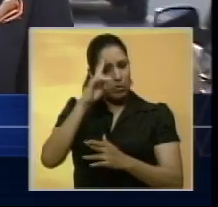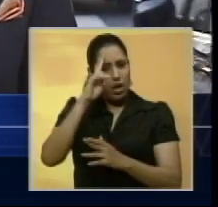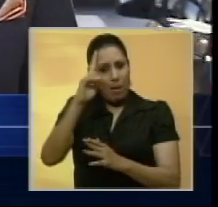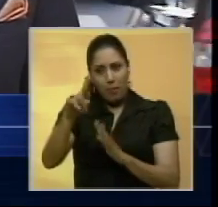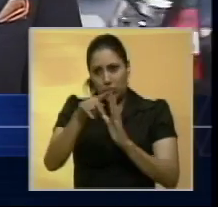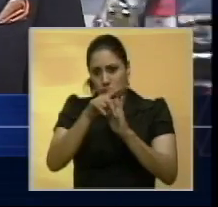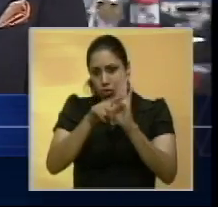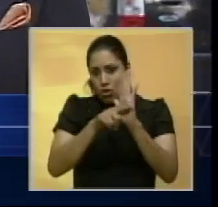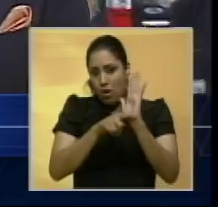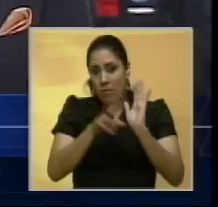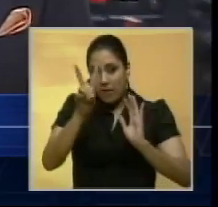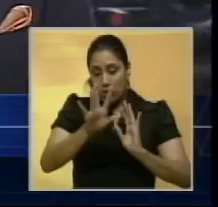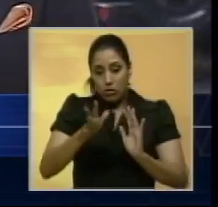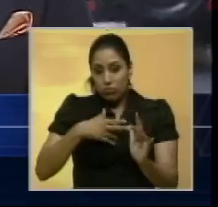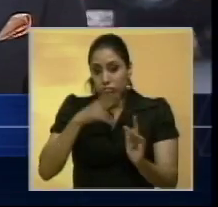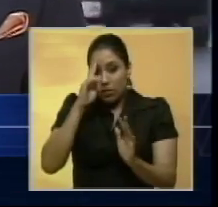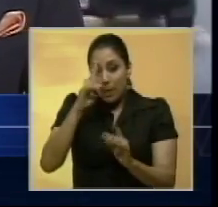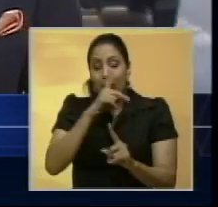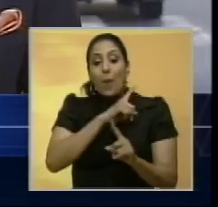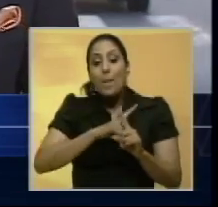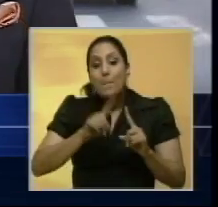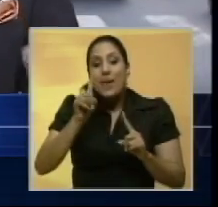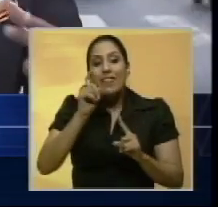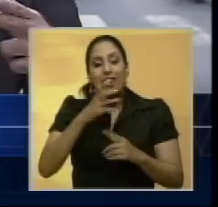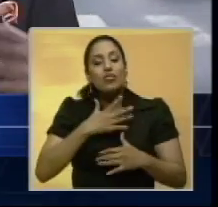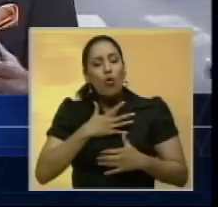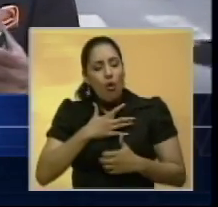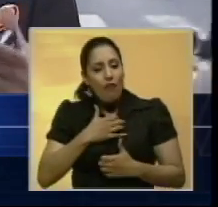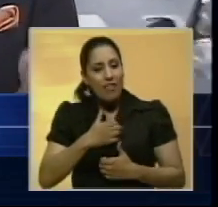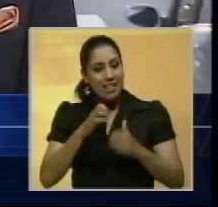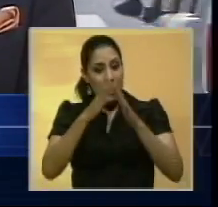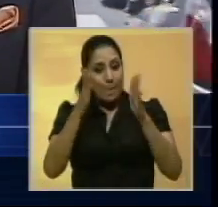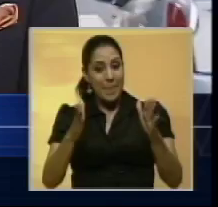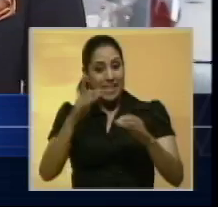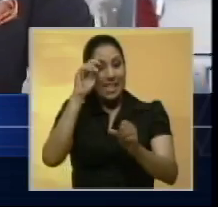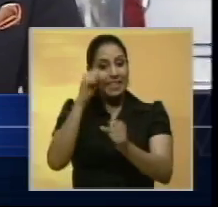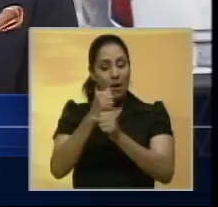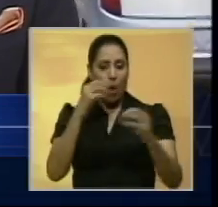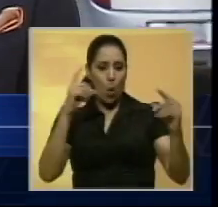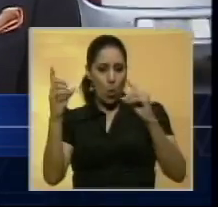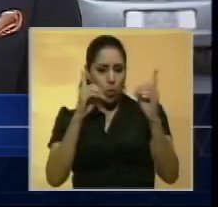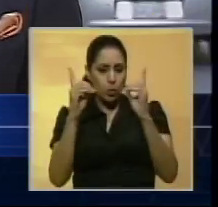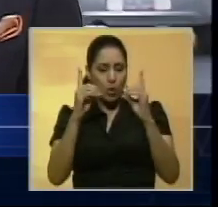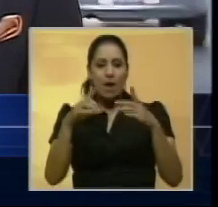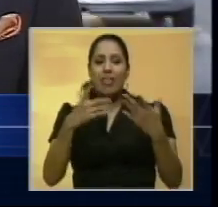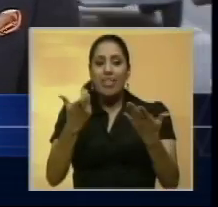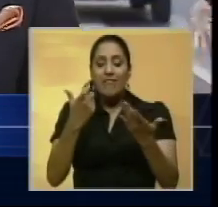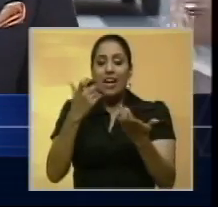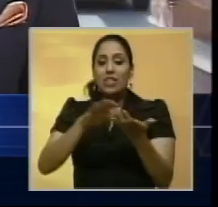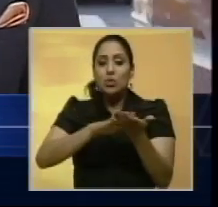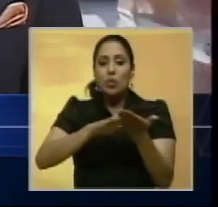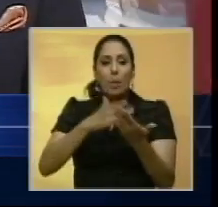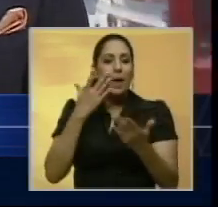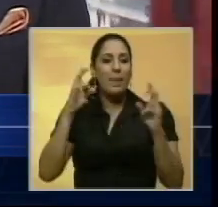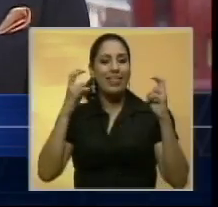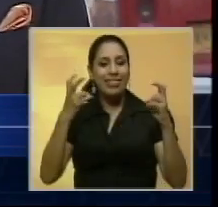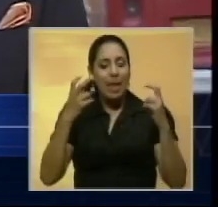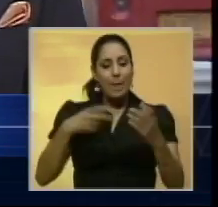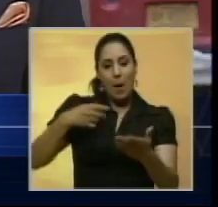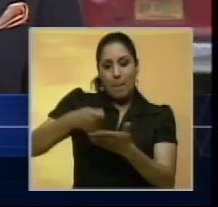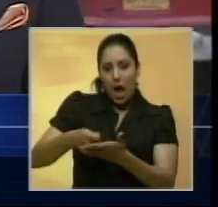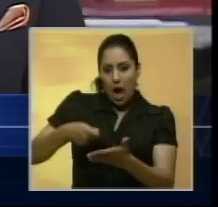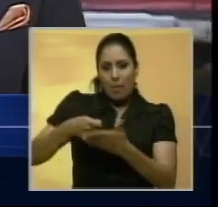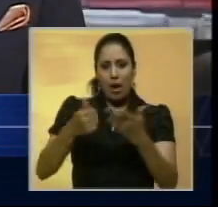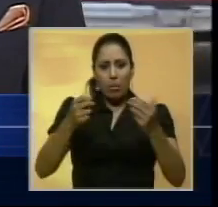de la normativa legal venezolana, sino también que confían que de estas mesas de trabajo se concreten soluciones como el tema de la